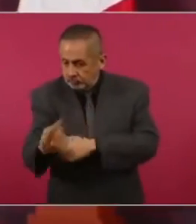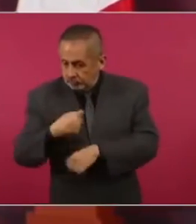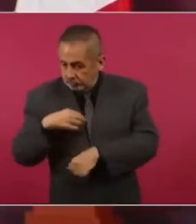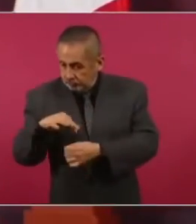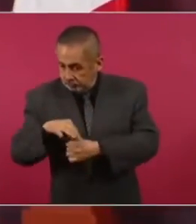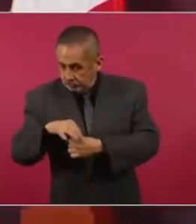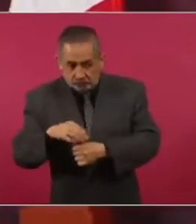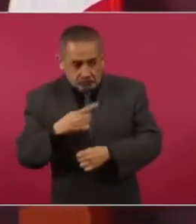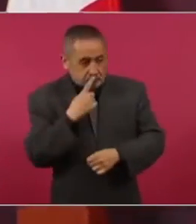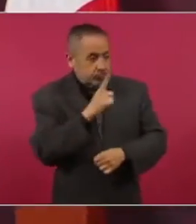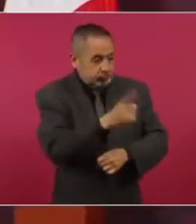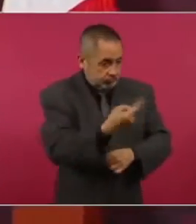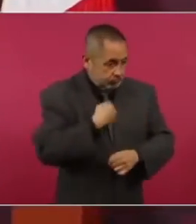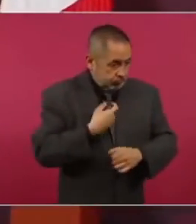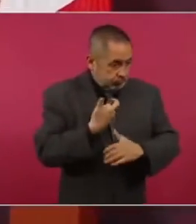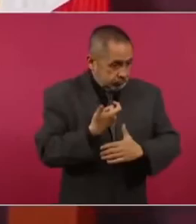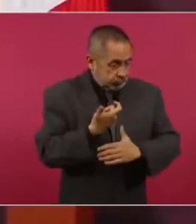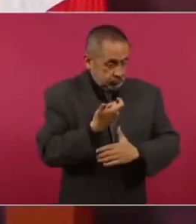sin